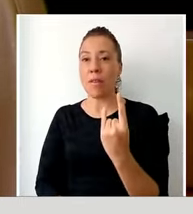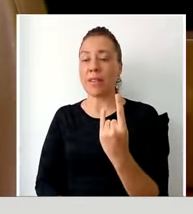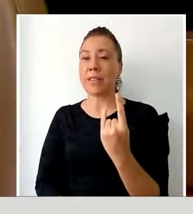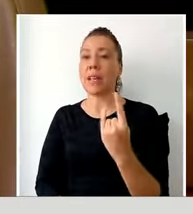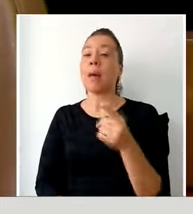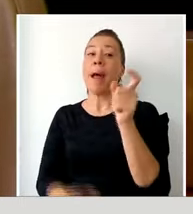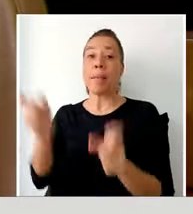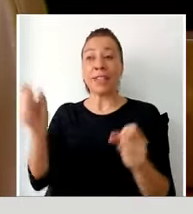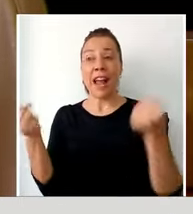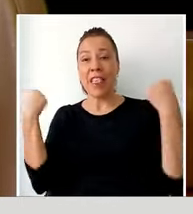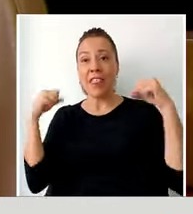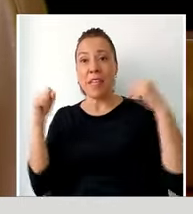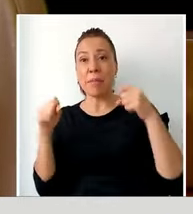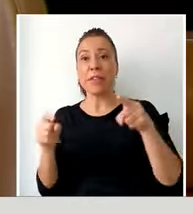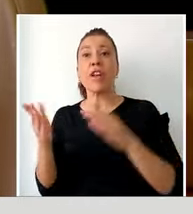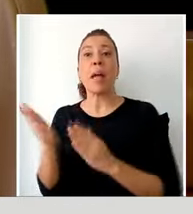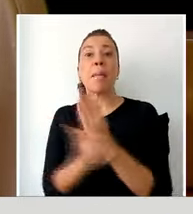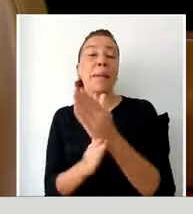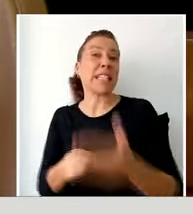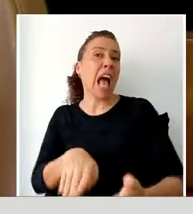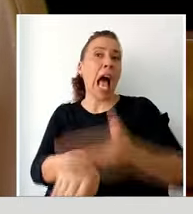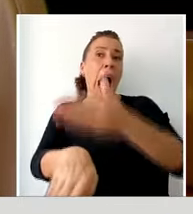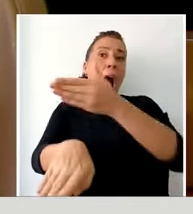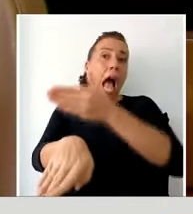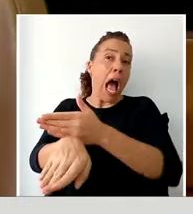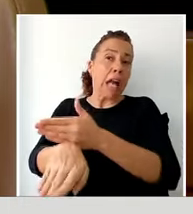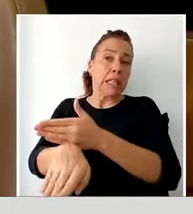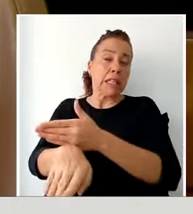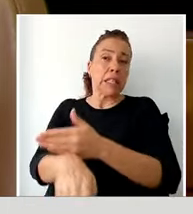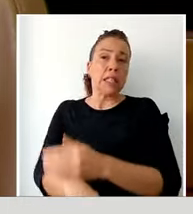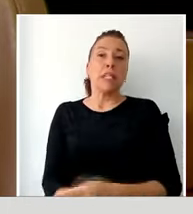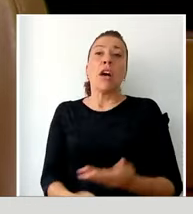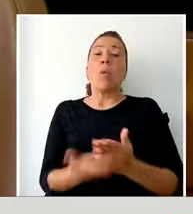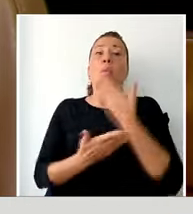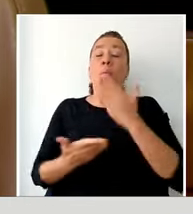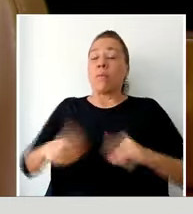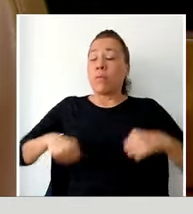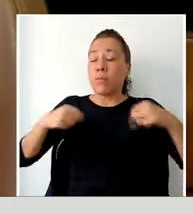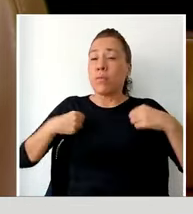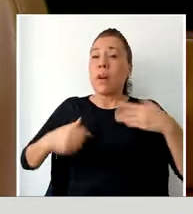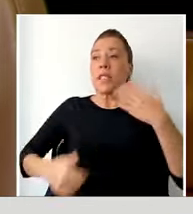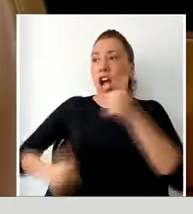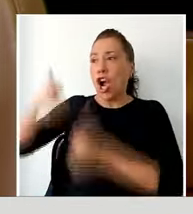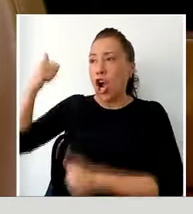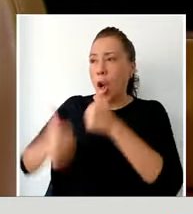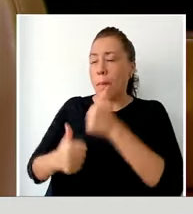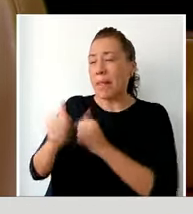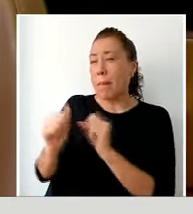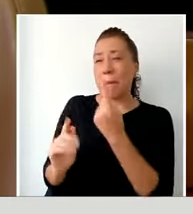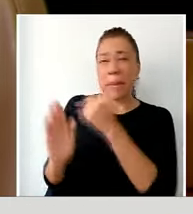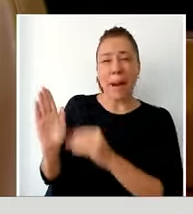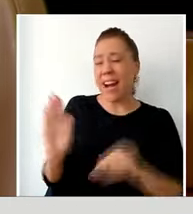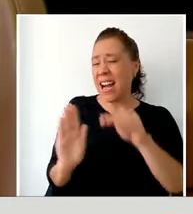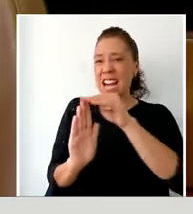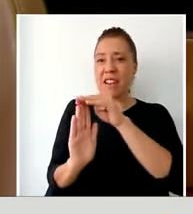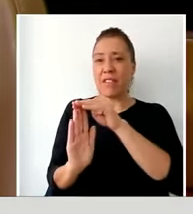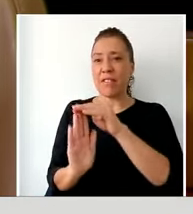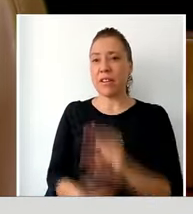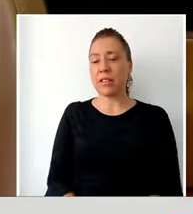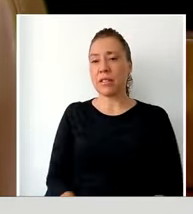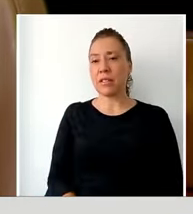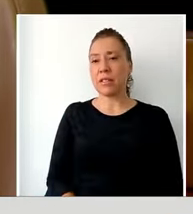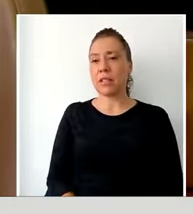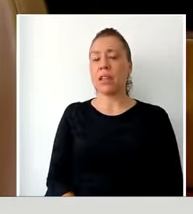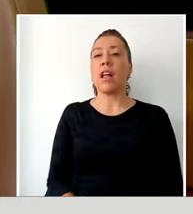este proceso comienza mucho antes siendo adolescentes ya compiten al más alto nivel nivel nacional